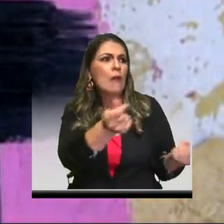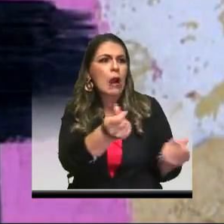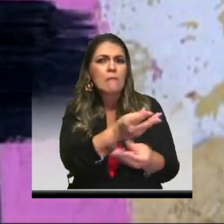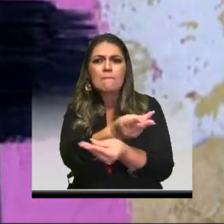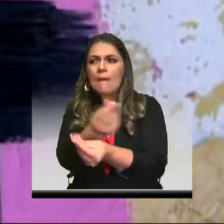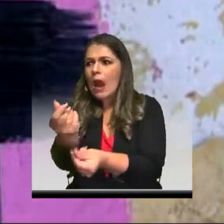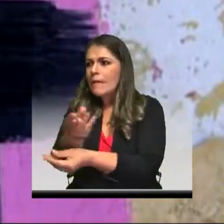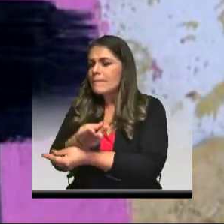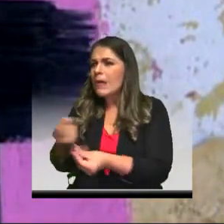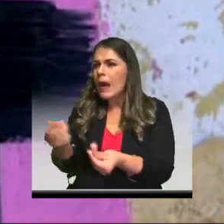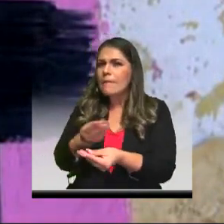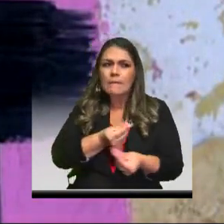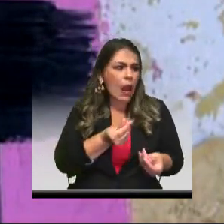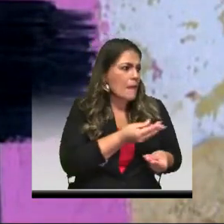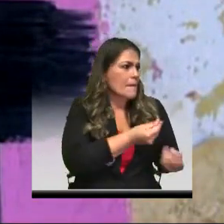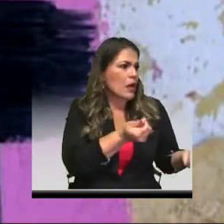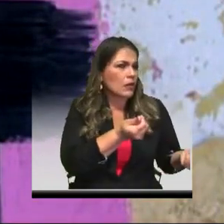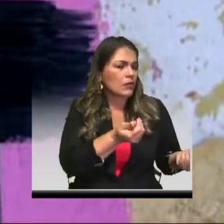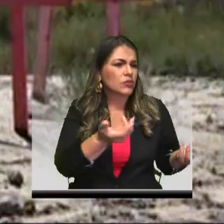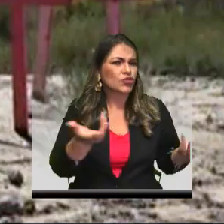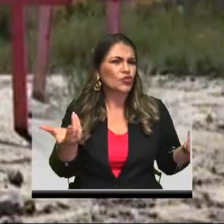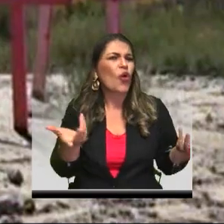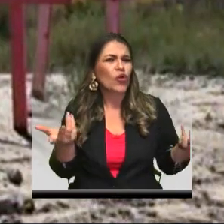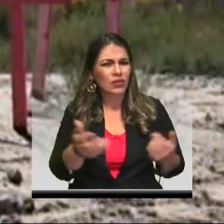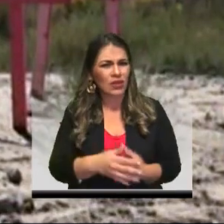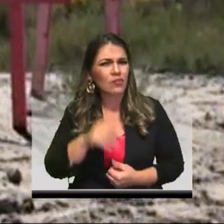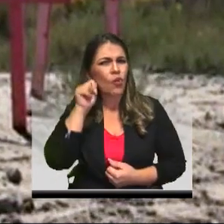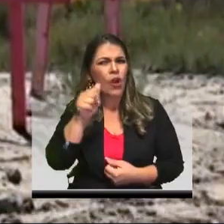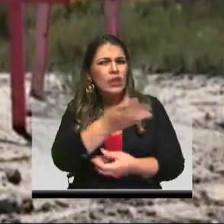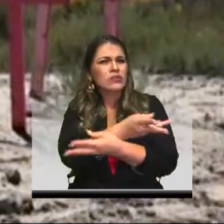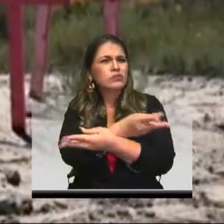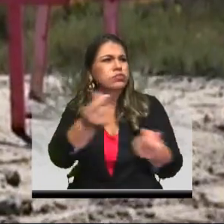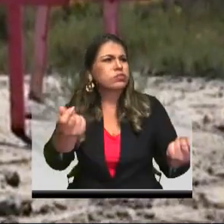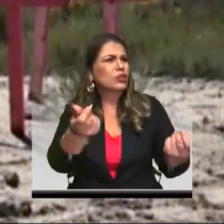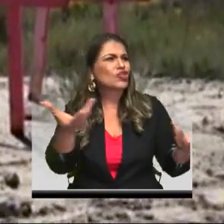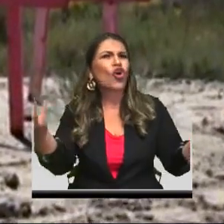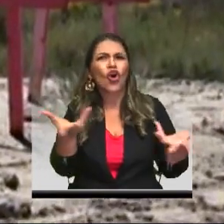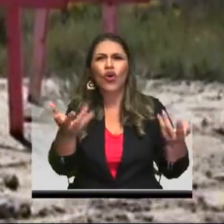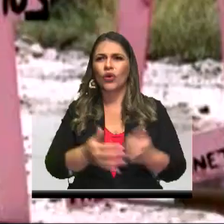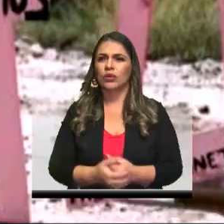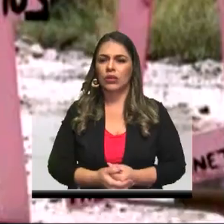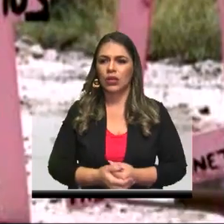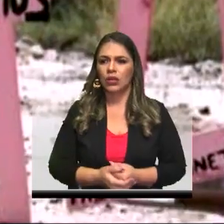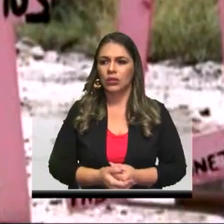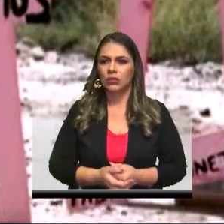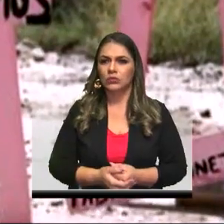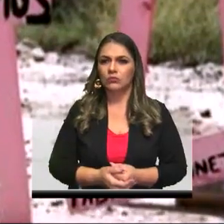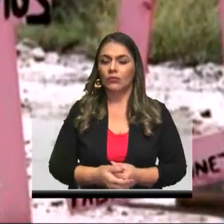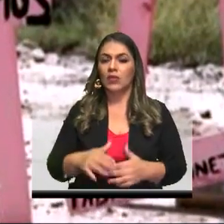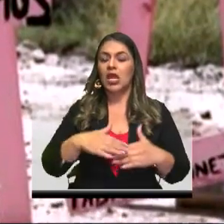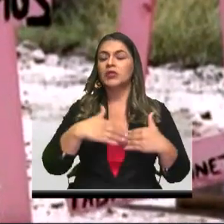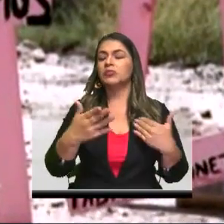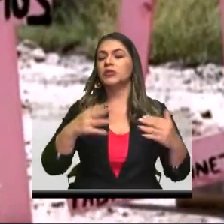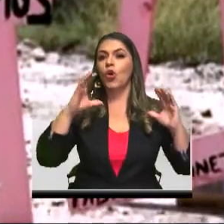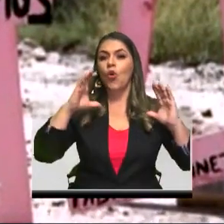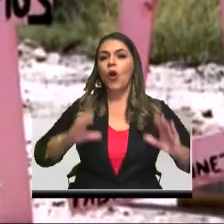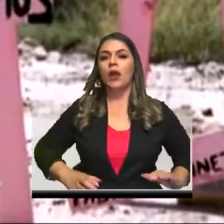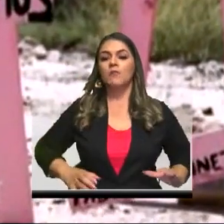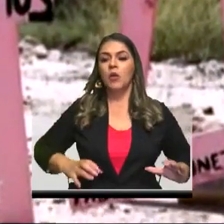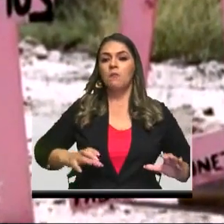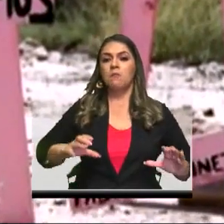y desaparecen mujeres, ¿y dónde están? Y luego se encontraban los cuerpos tirados como si